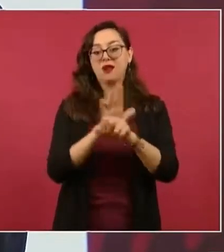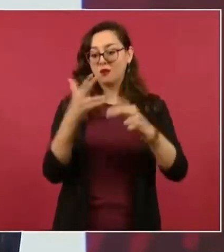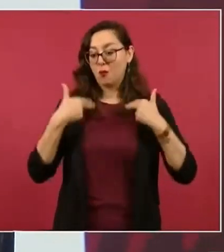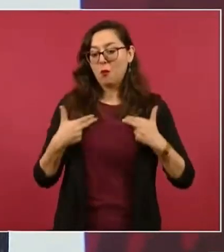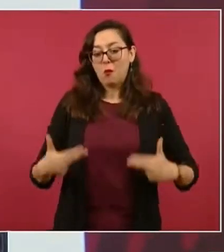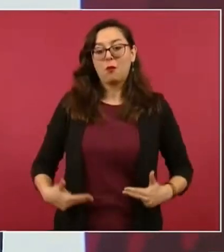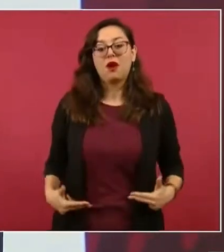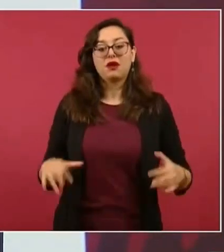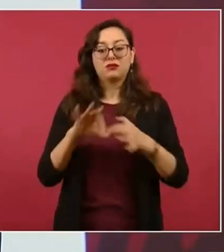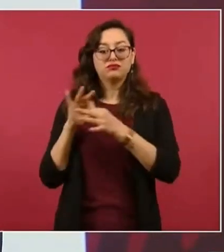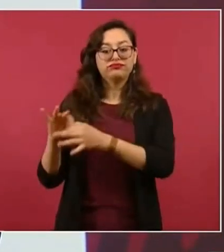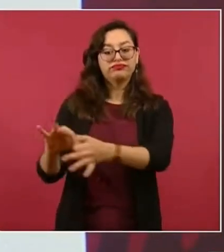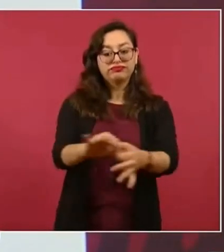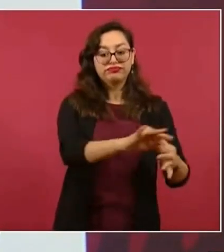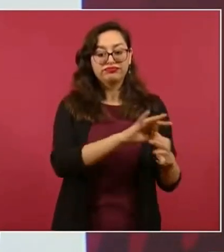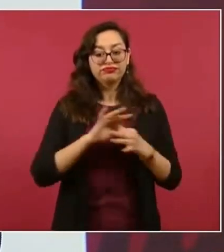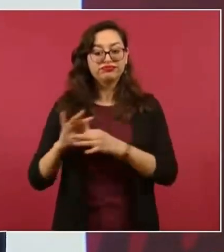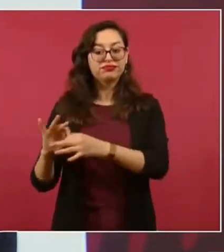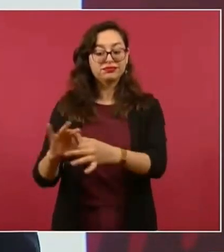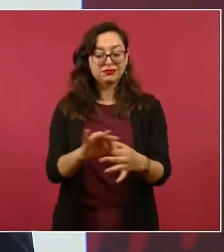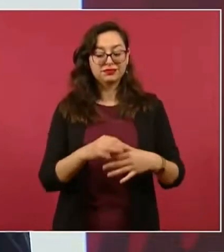¿Cómo